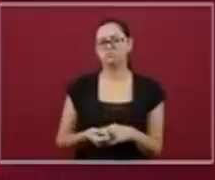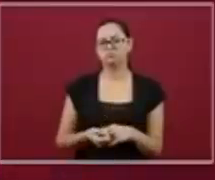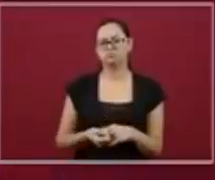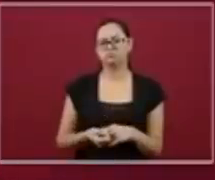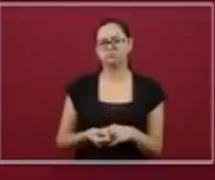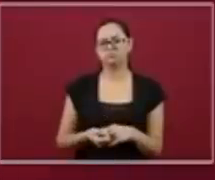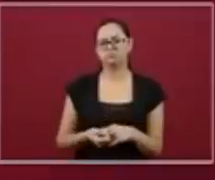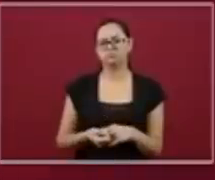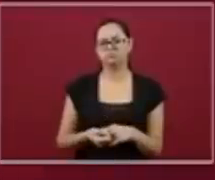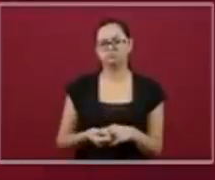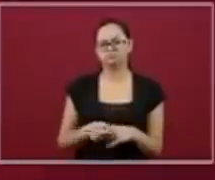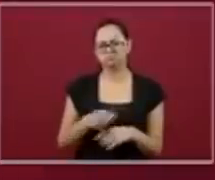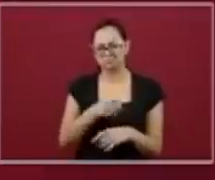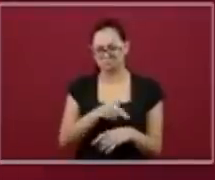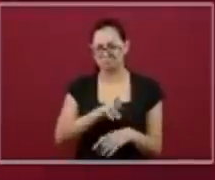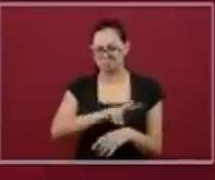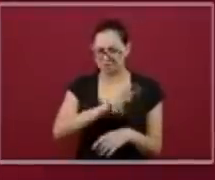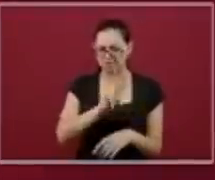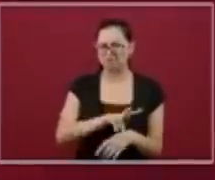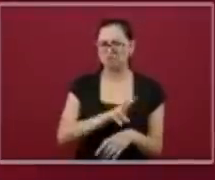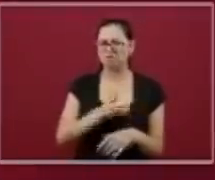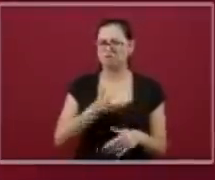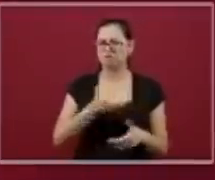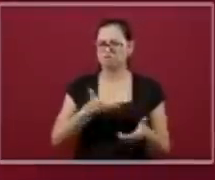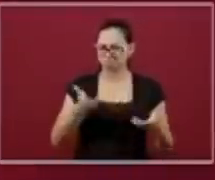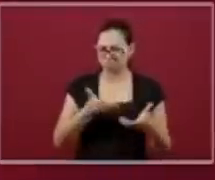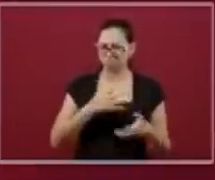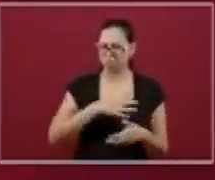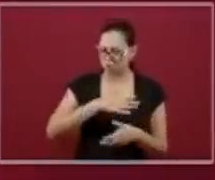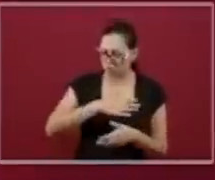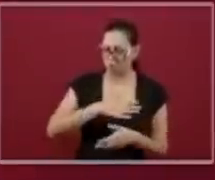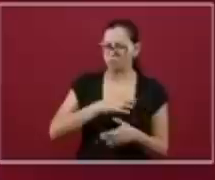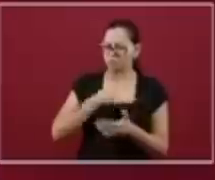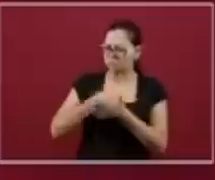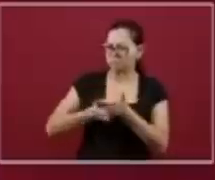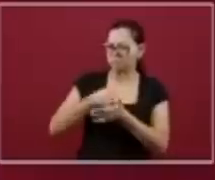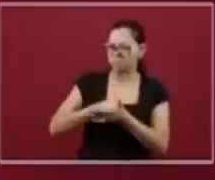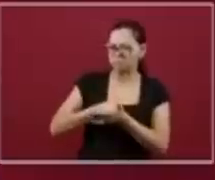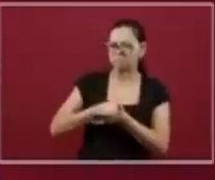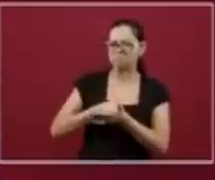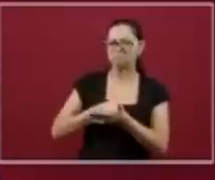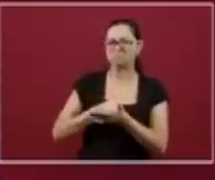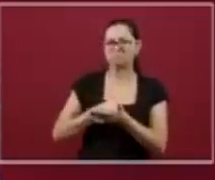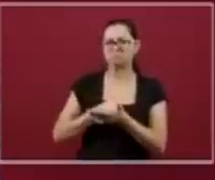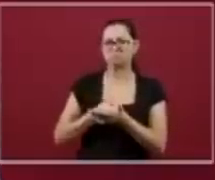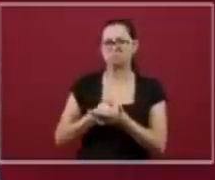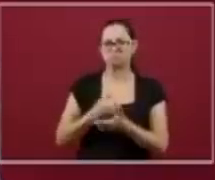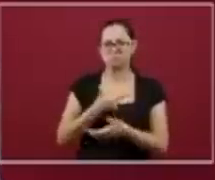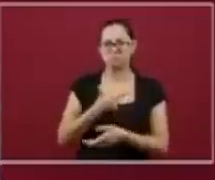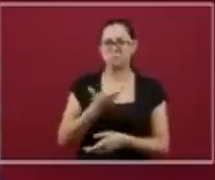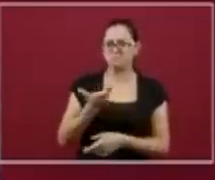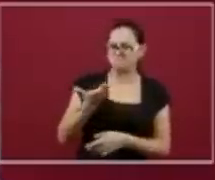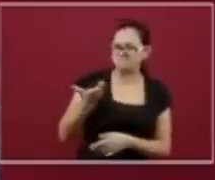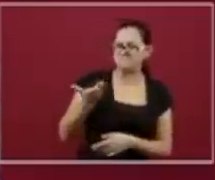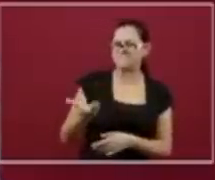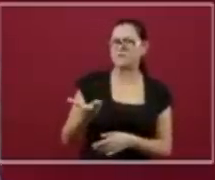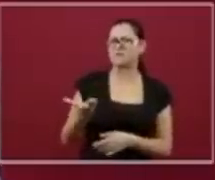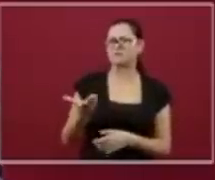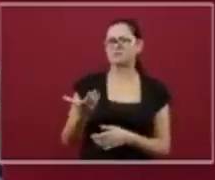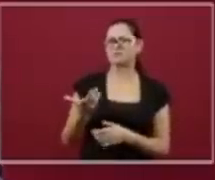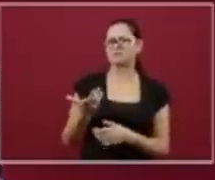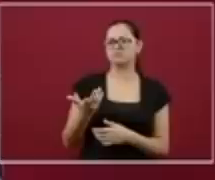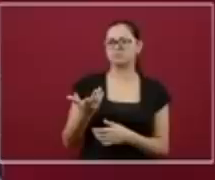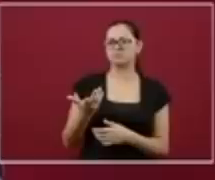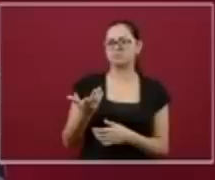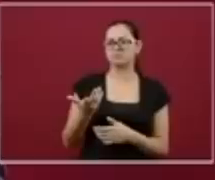por un acto de justicia o que se esté pidiendo